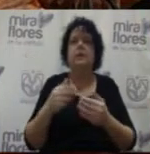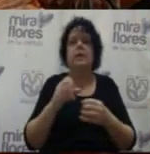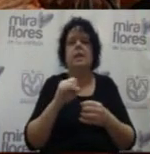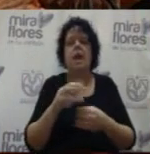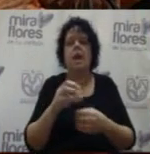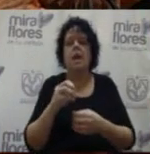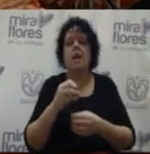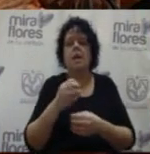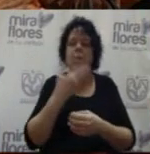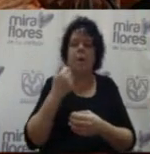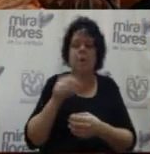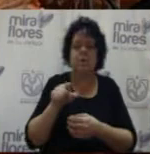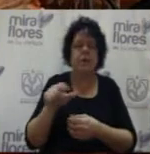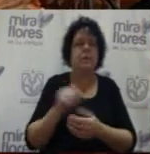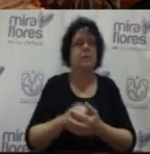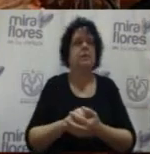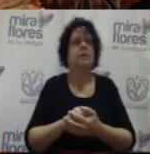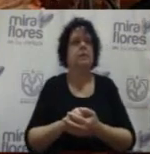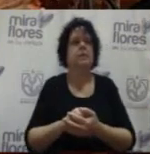ocupantes